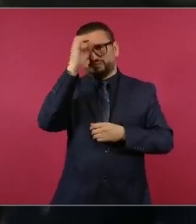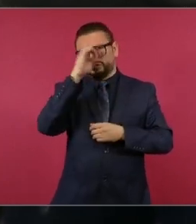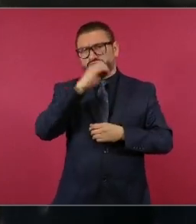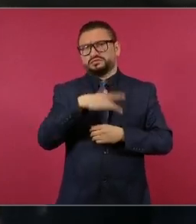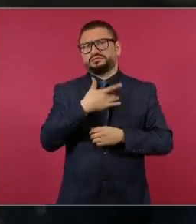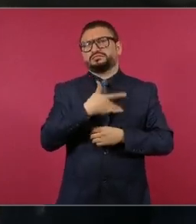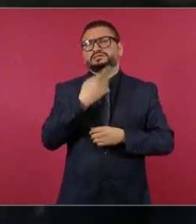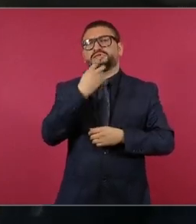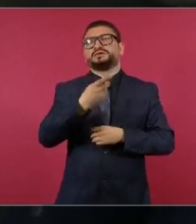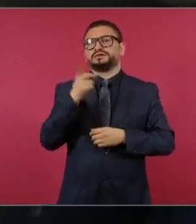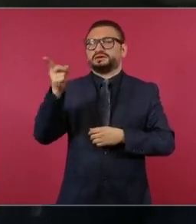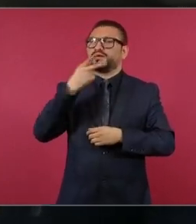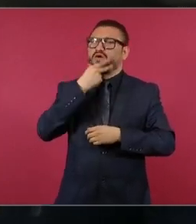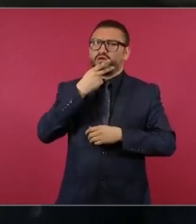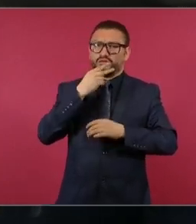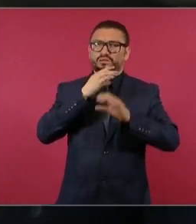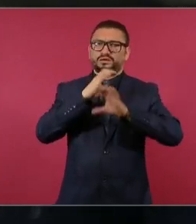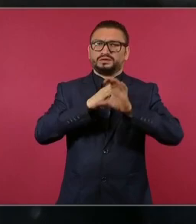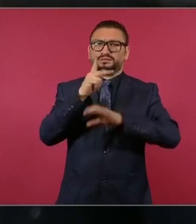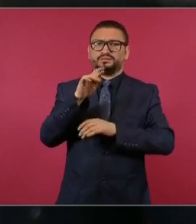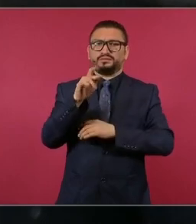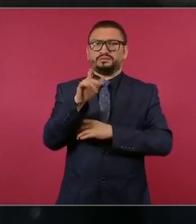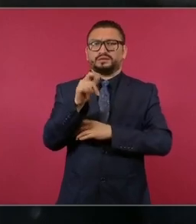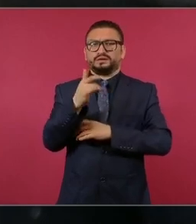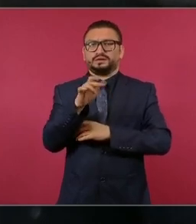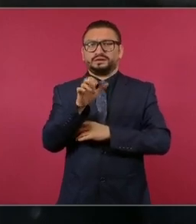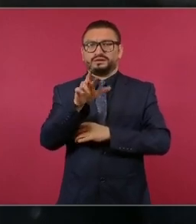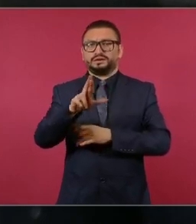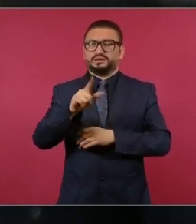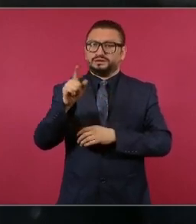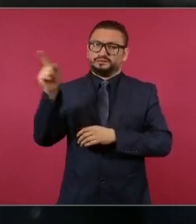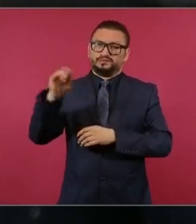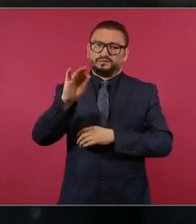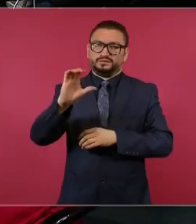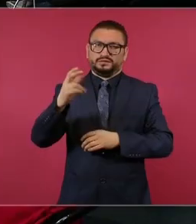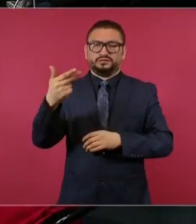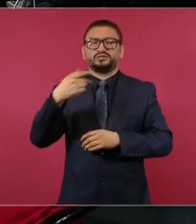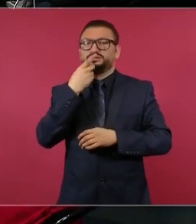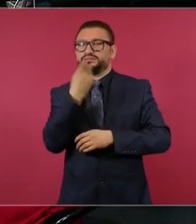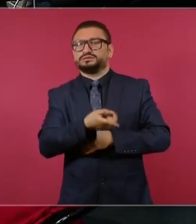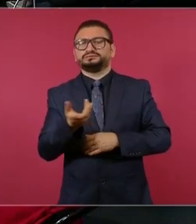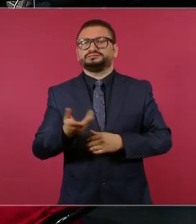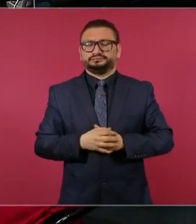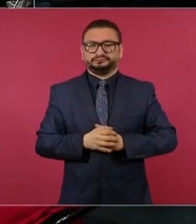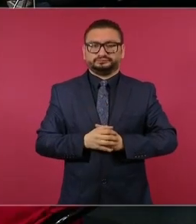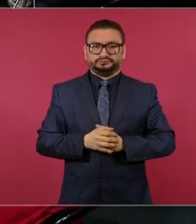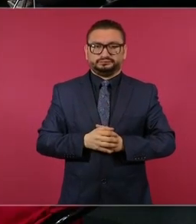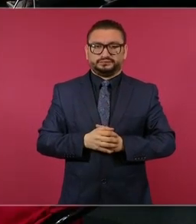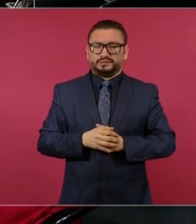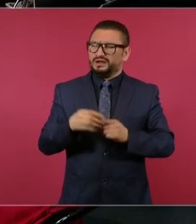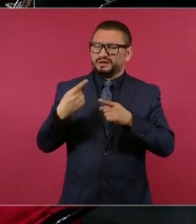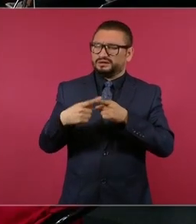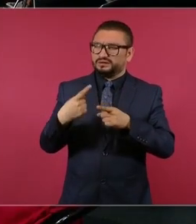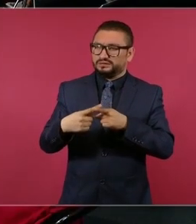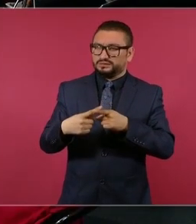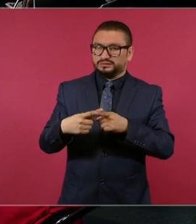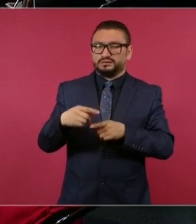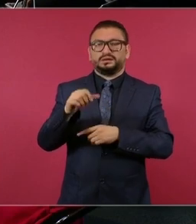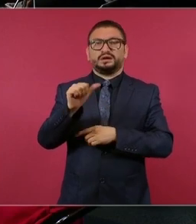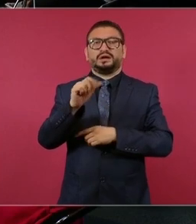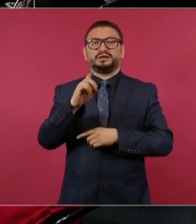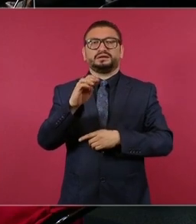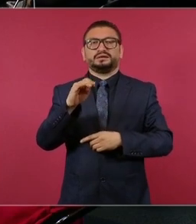esta confesión que hace el cantante Aguilar de lo que le confesó Felipe Calderón? ¿Pero a quién? A Adela